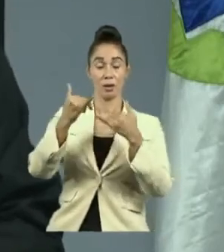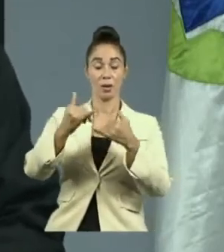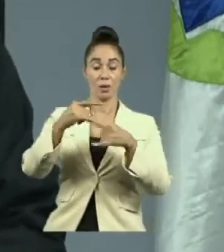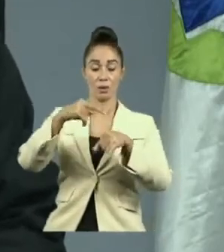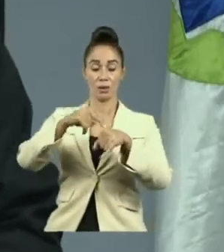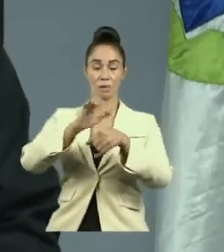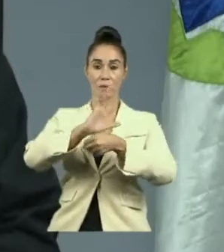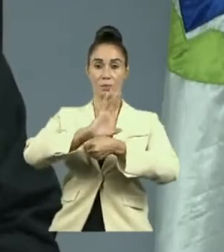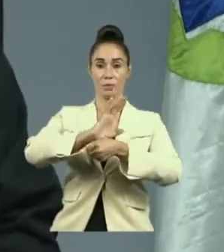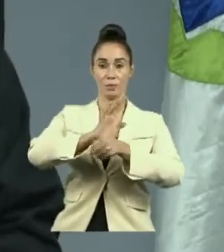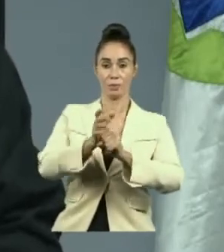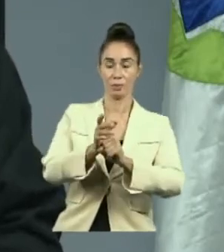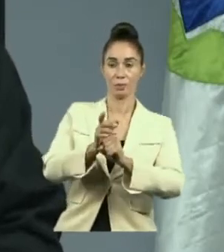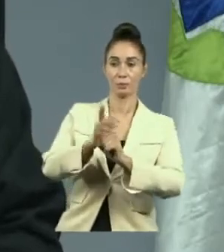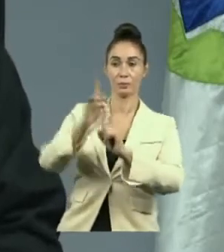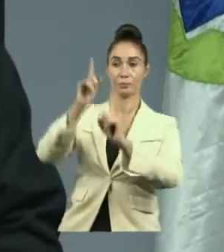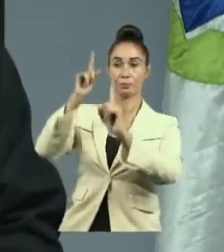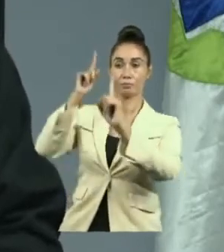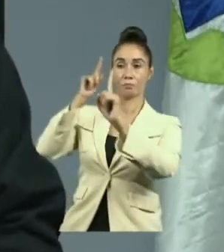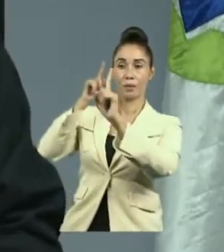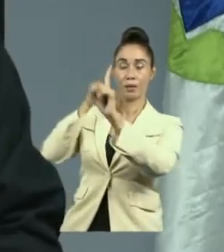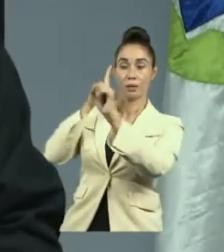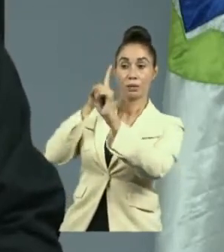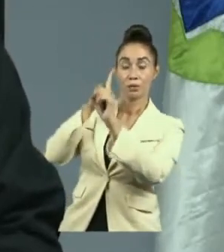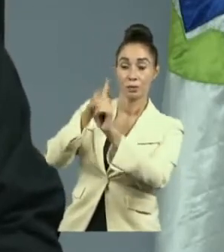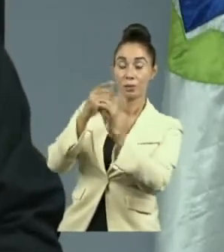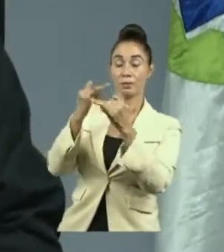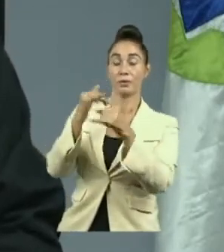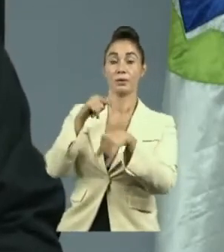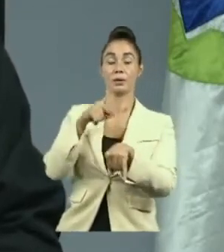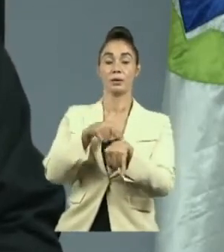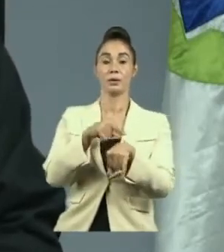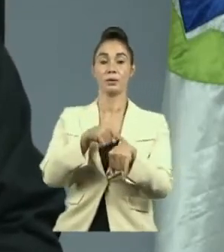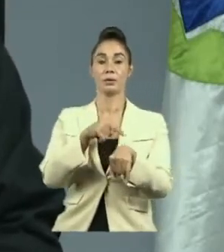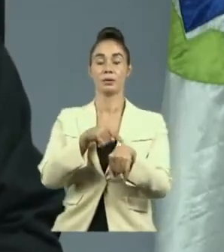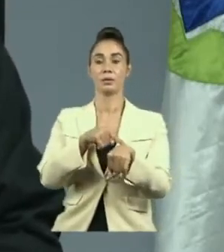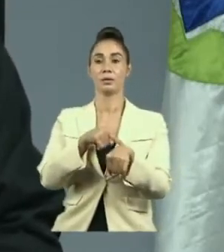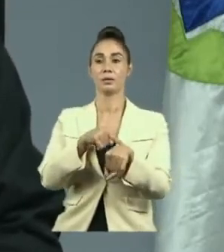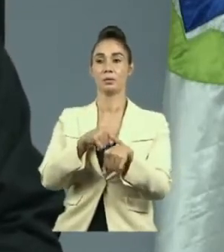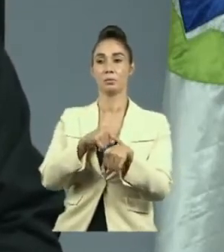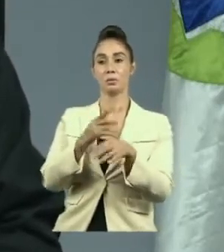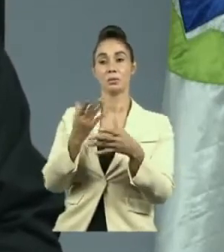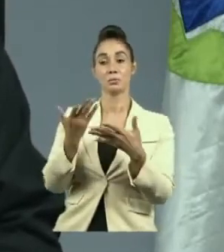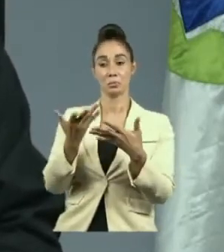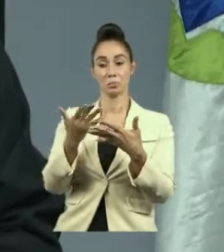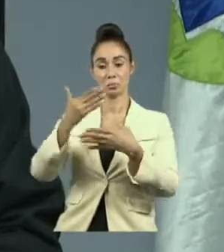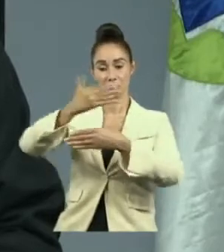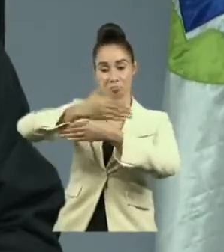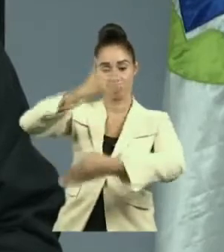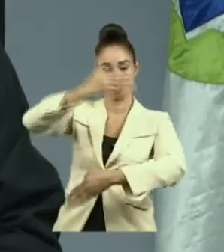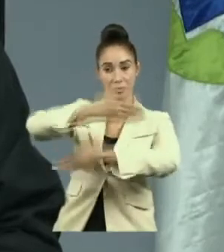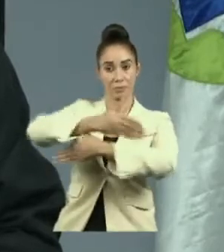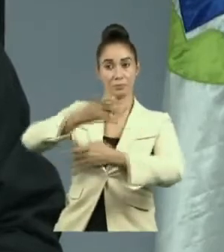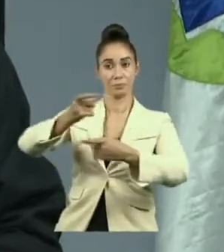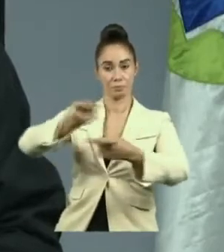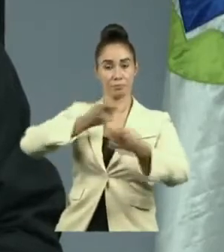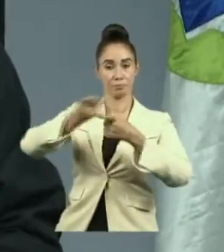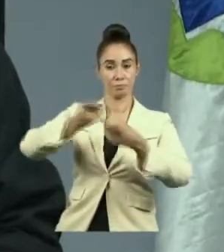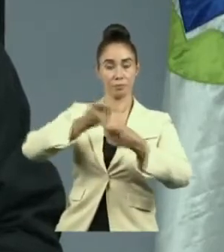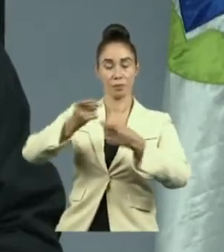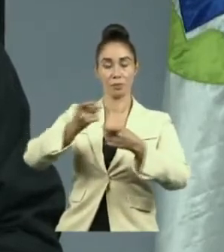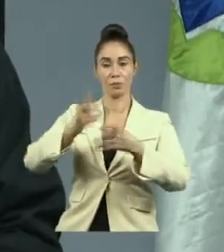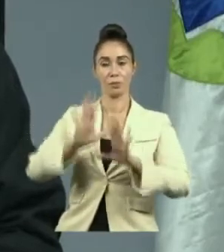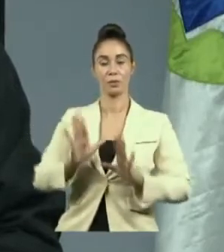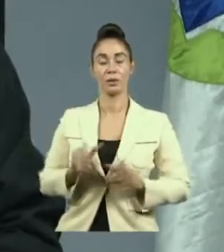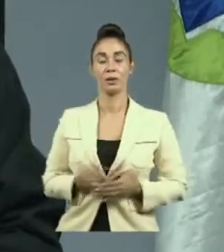dice es un desafío que en estos momentos está bajo control y que esperamos que una